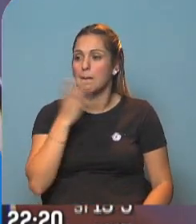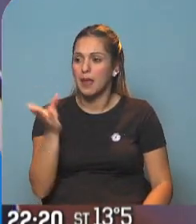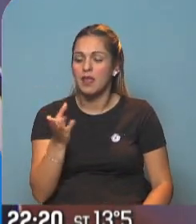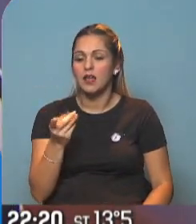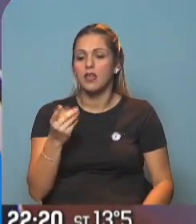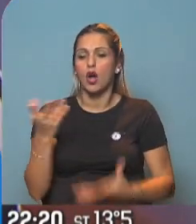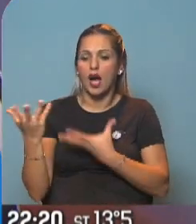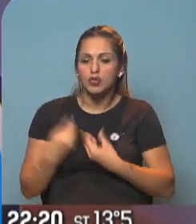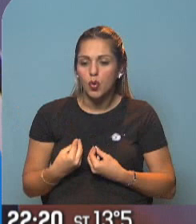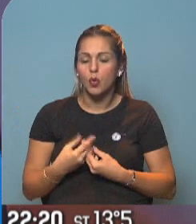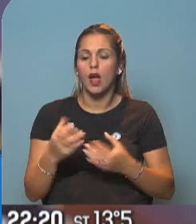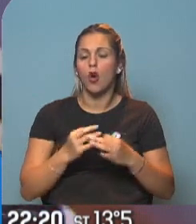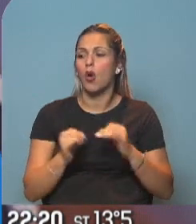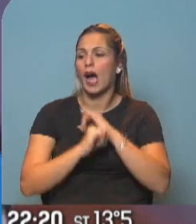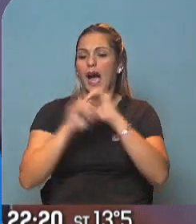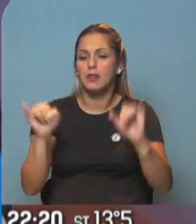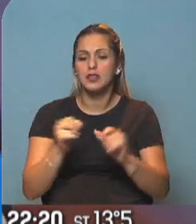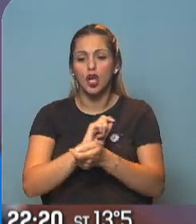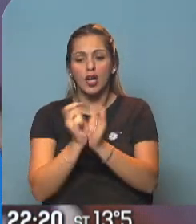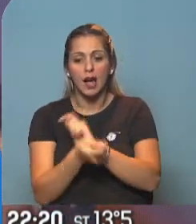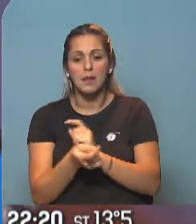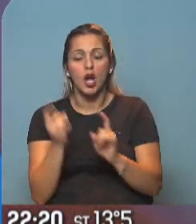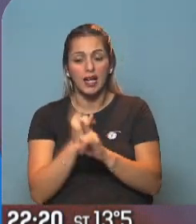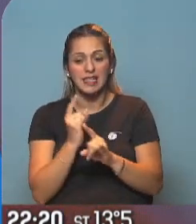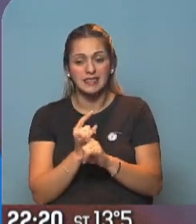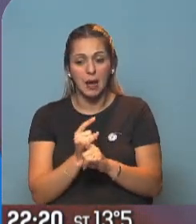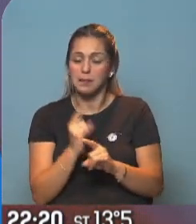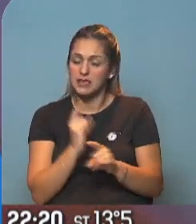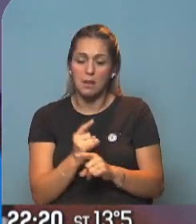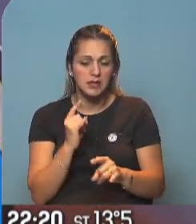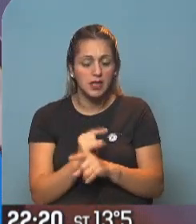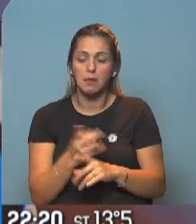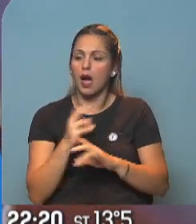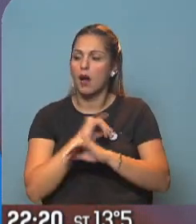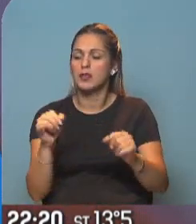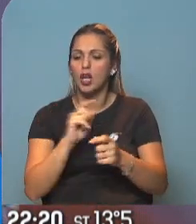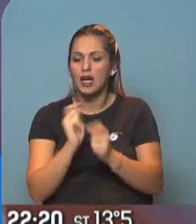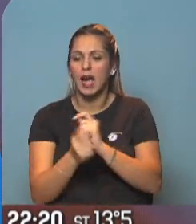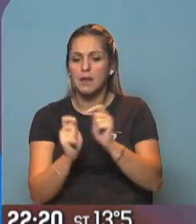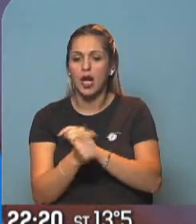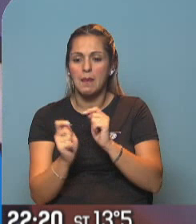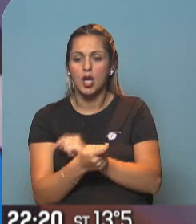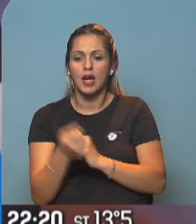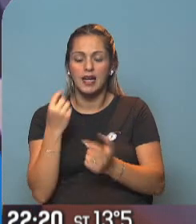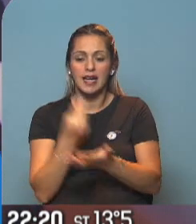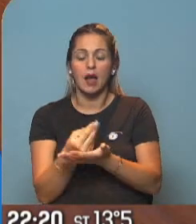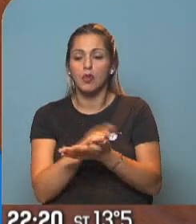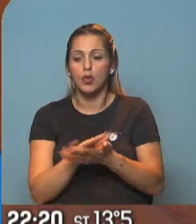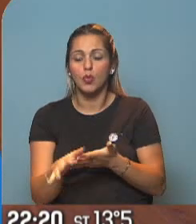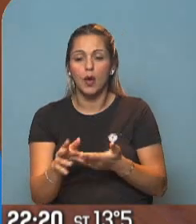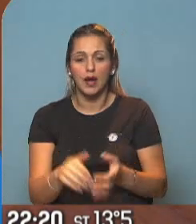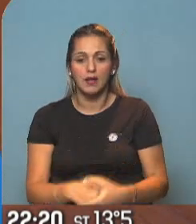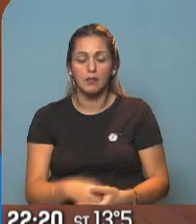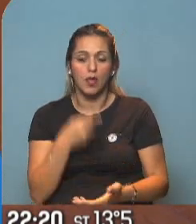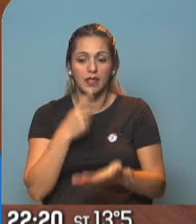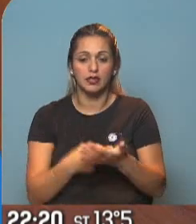ayuda o anunciar cambios que siempre ha anunciado ante cada escenario que se le presenta nuevo para él por decisión